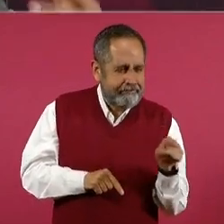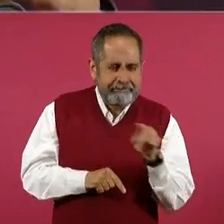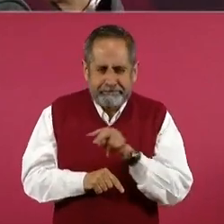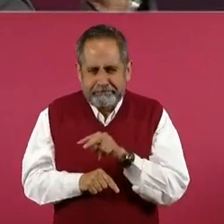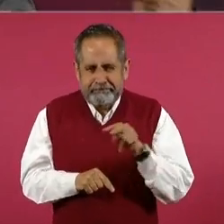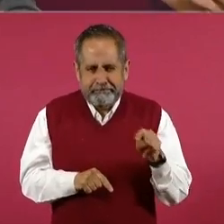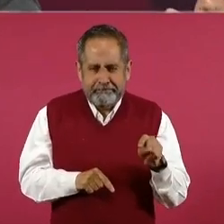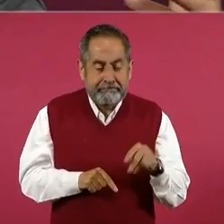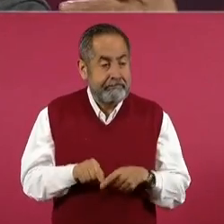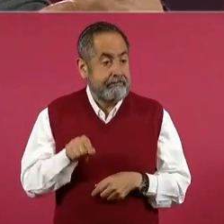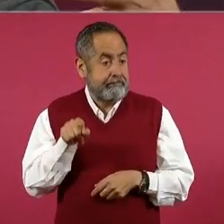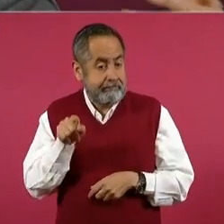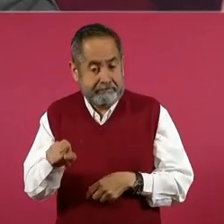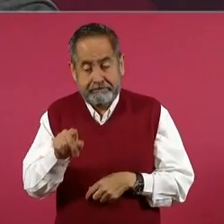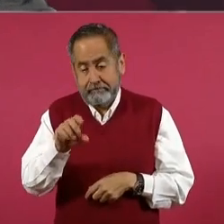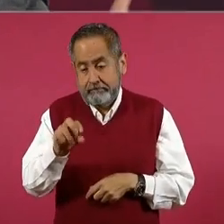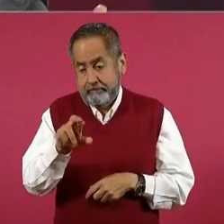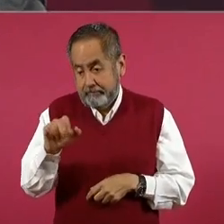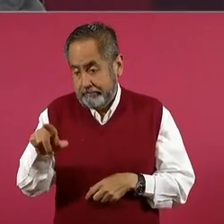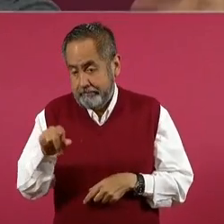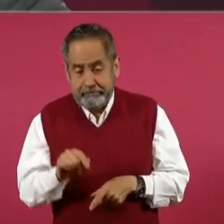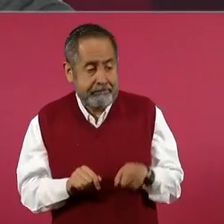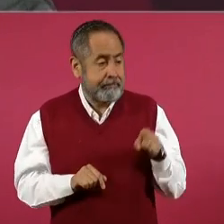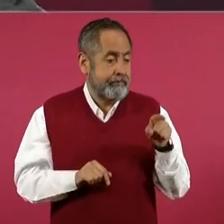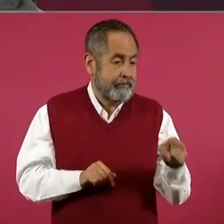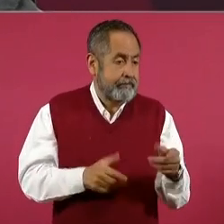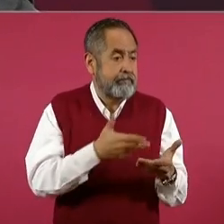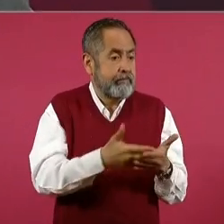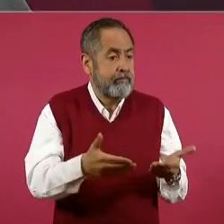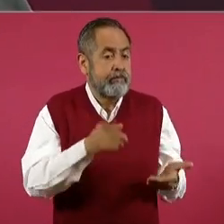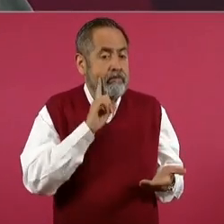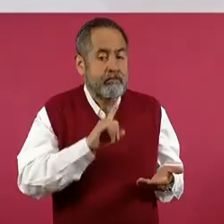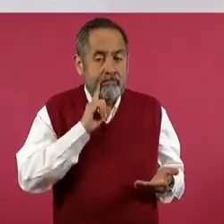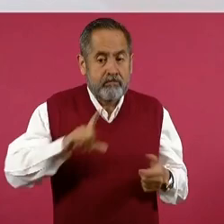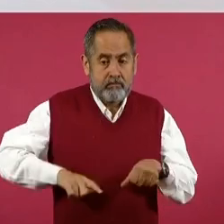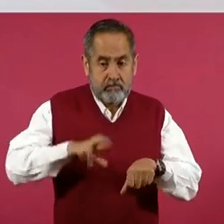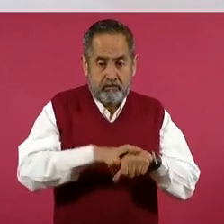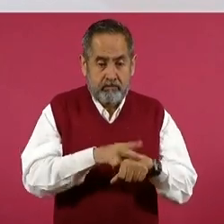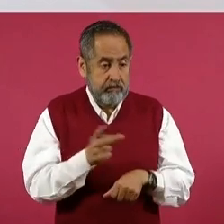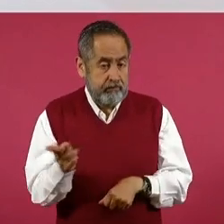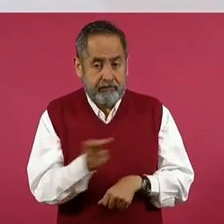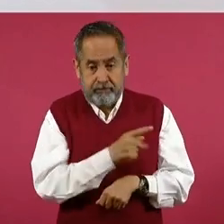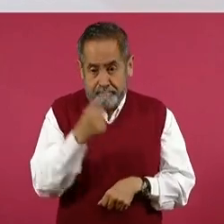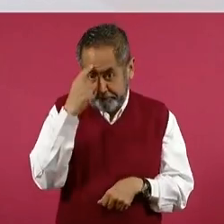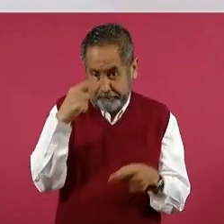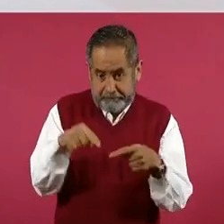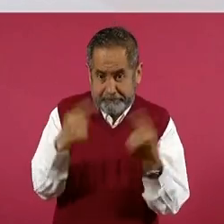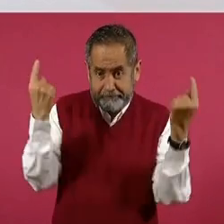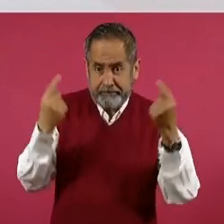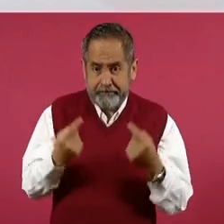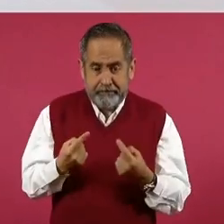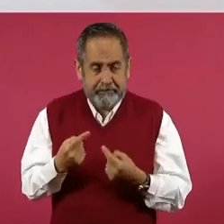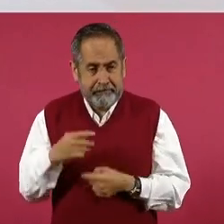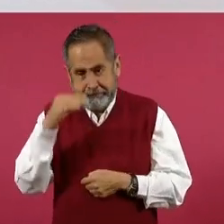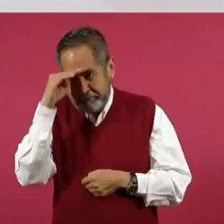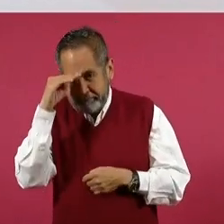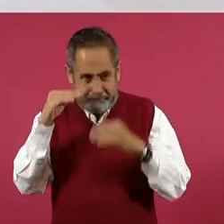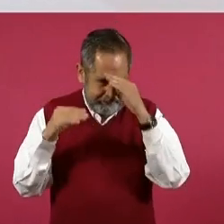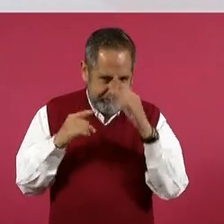hay una diferencia entre la actual gobernadora y el exgobernador,